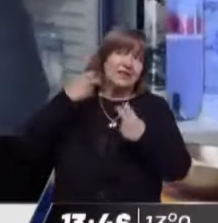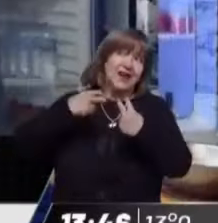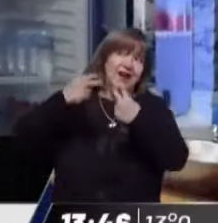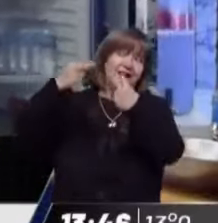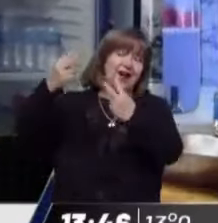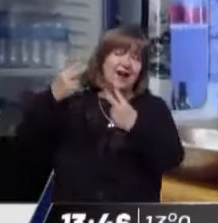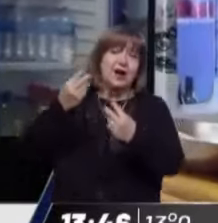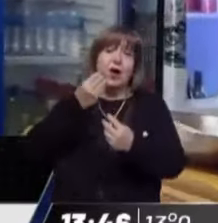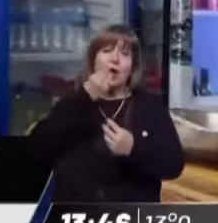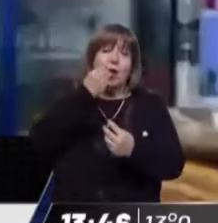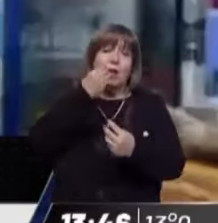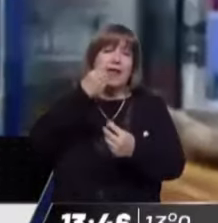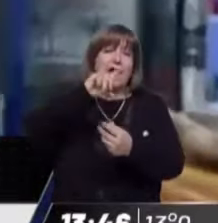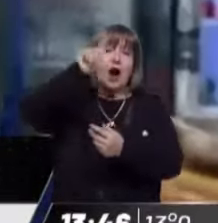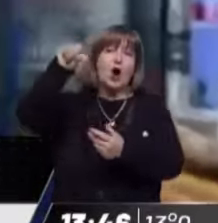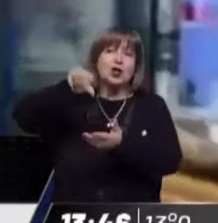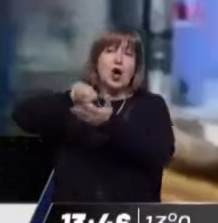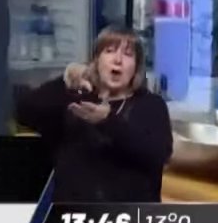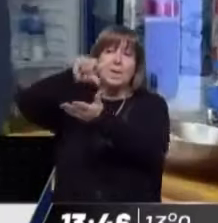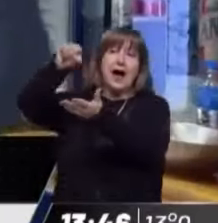¿o no? Sí, sí.